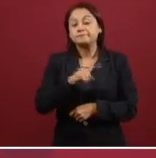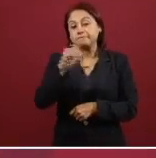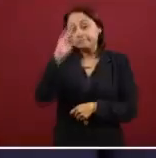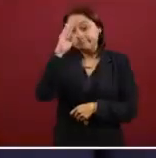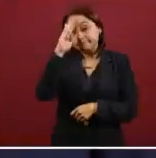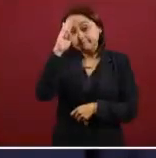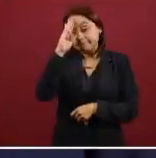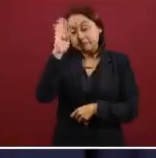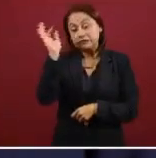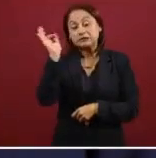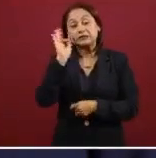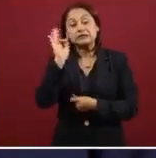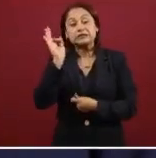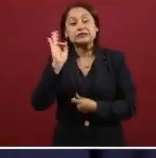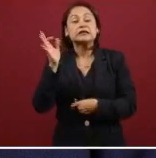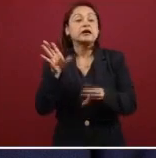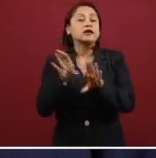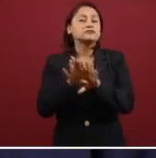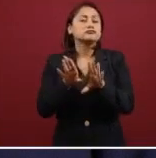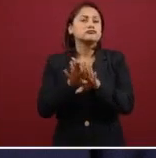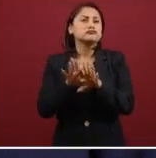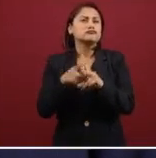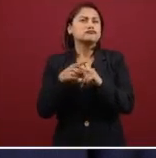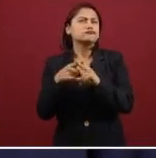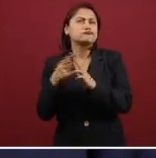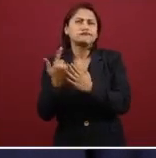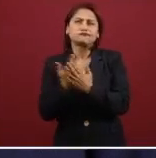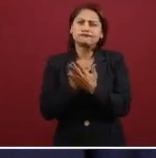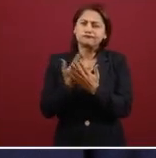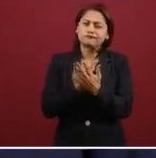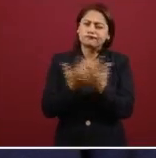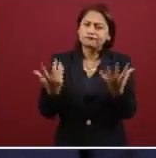que iba a costar el rescate en aquel entonces